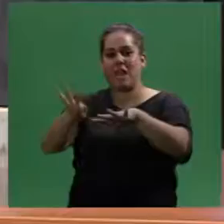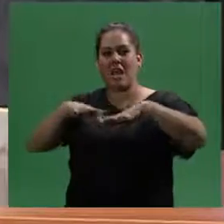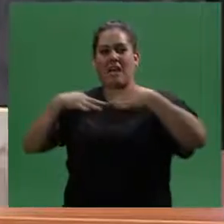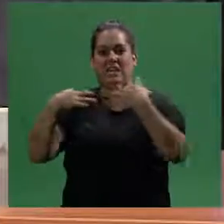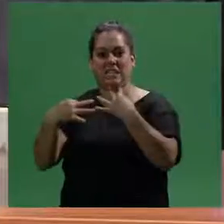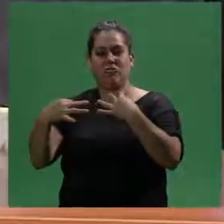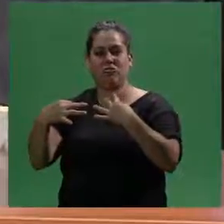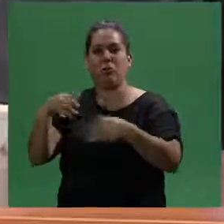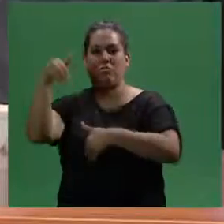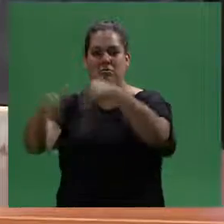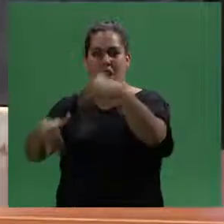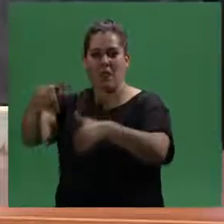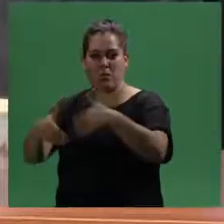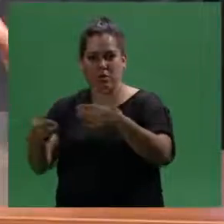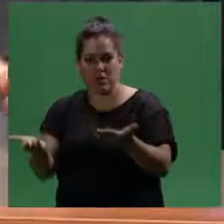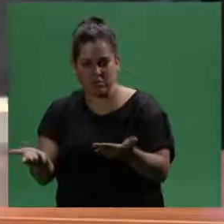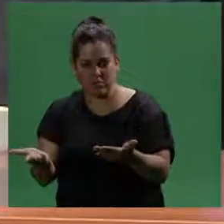en el recinto para